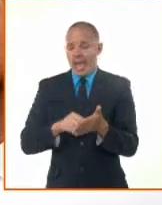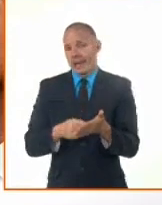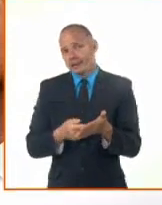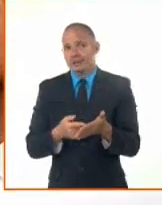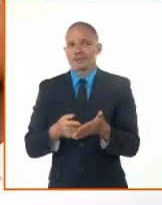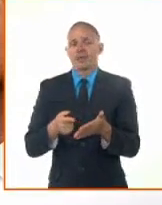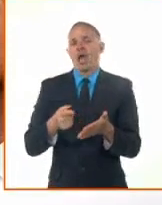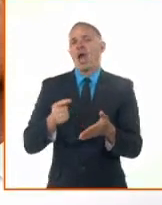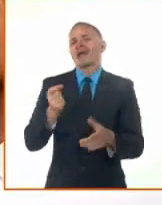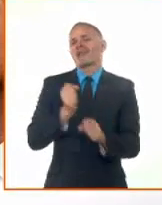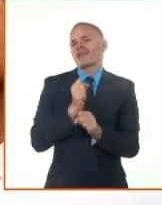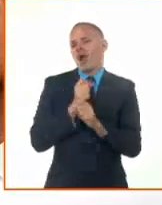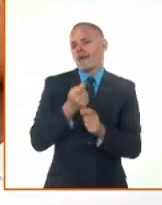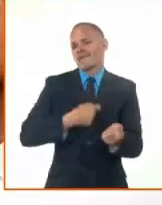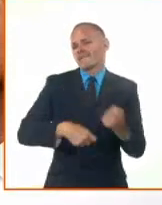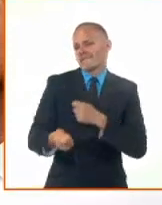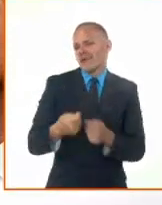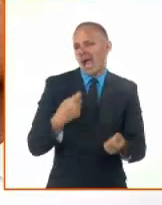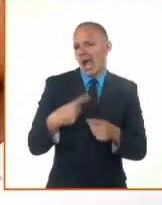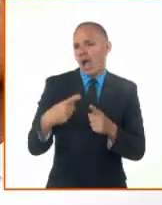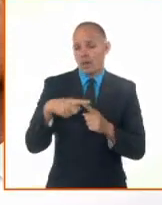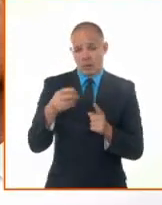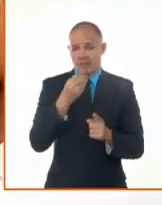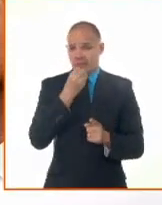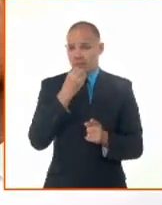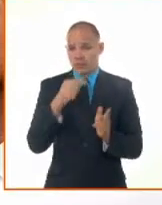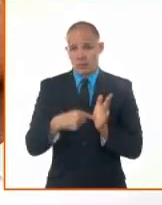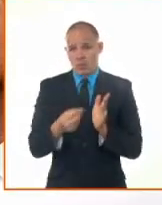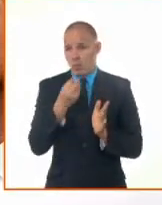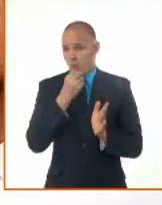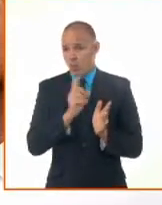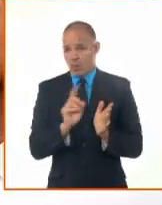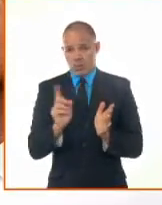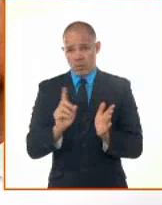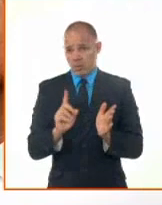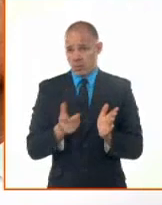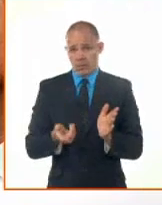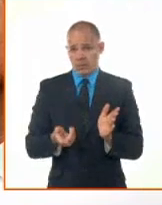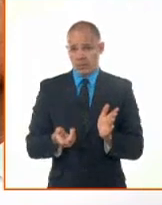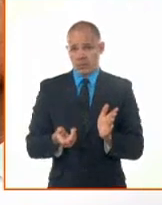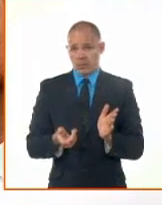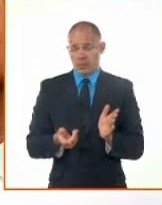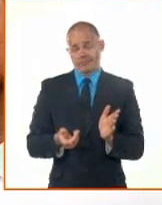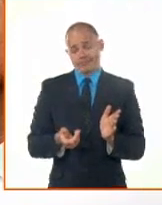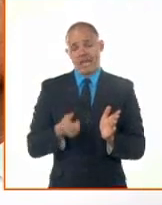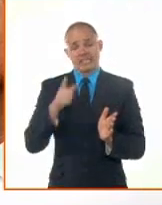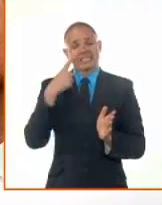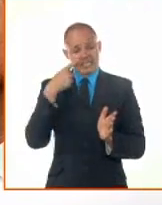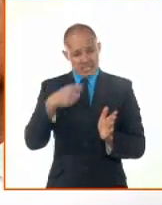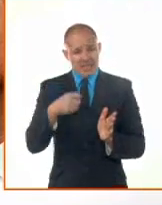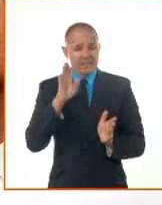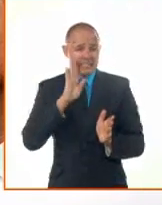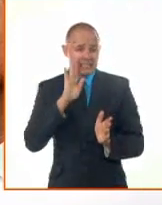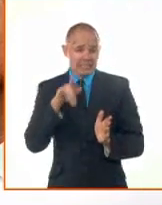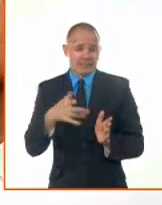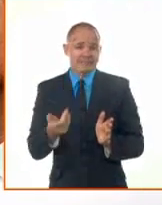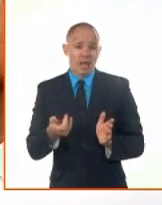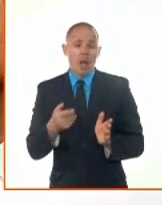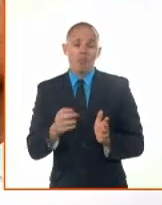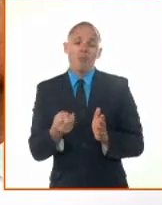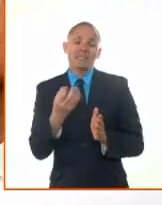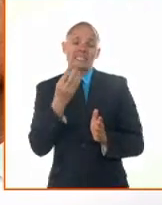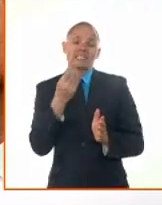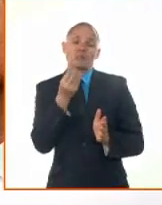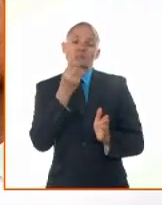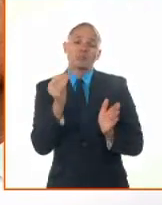de los récords de negocios ahora qué se dice que al parecer la fiscalía de Nueva York se dice que